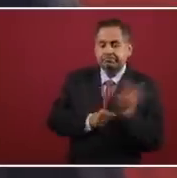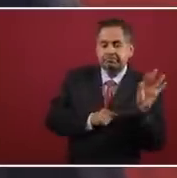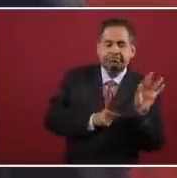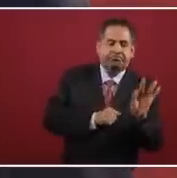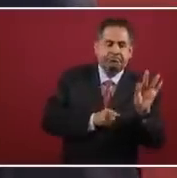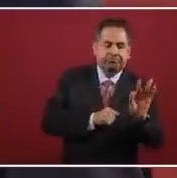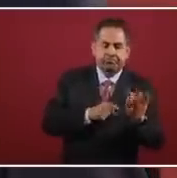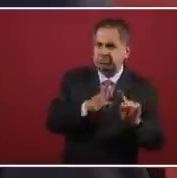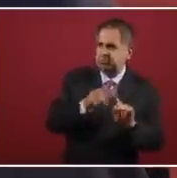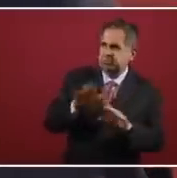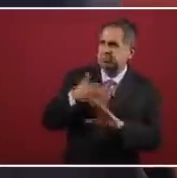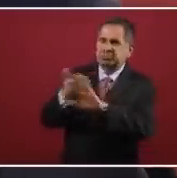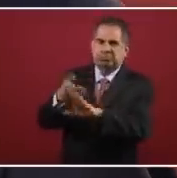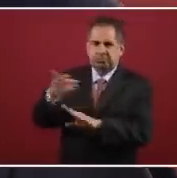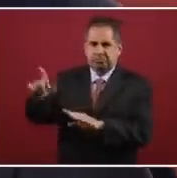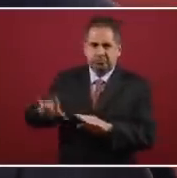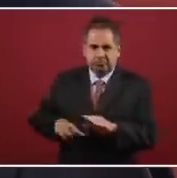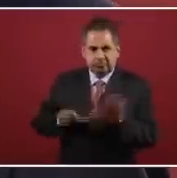y